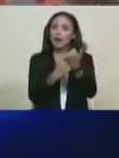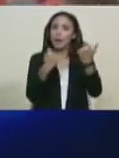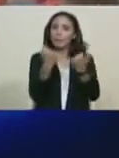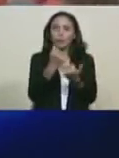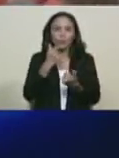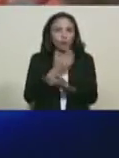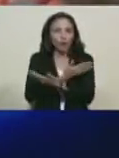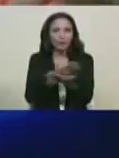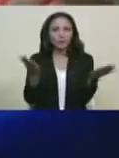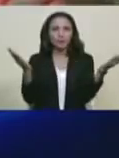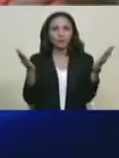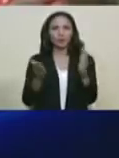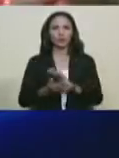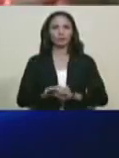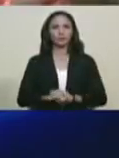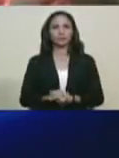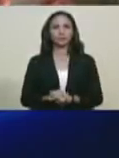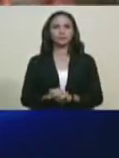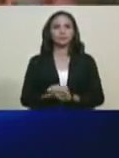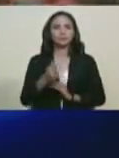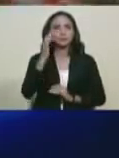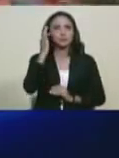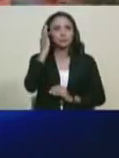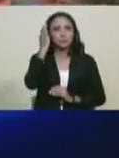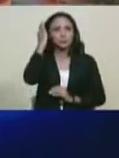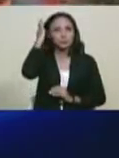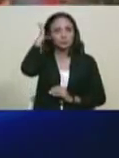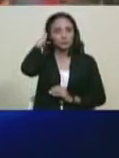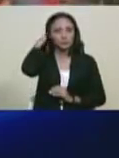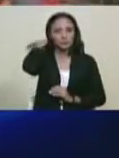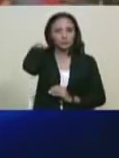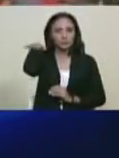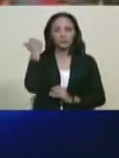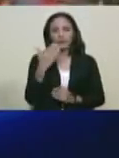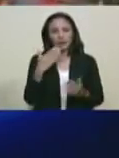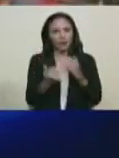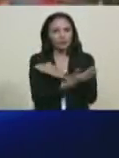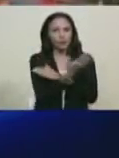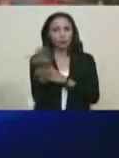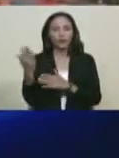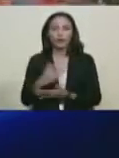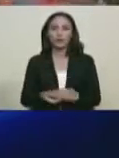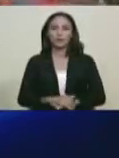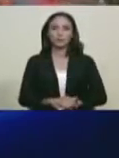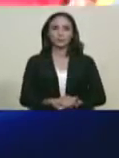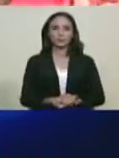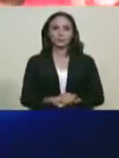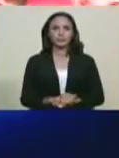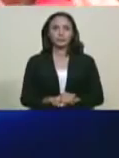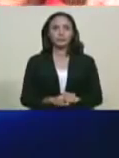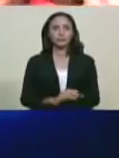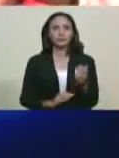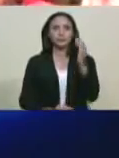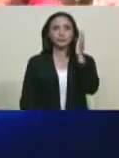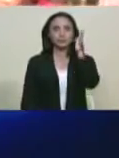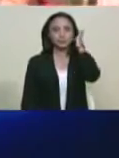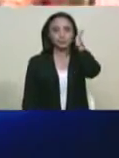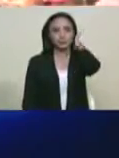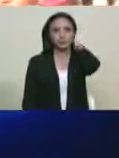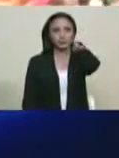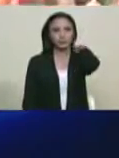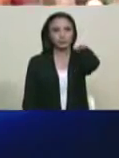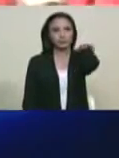les digo desde aquí de apoyo al presidente de la república y de repudio a ese screaming